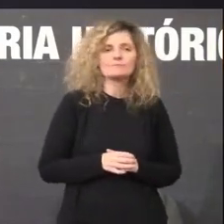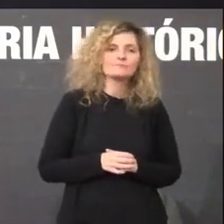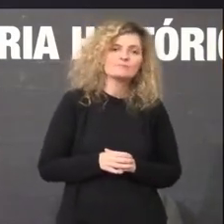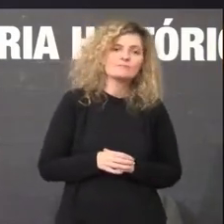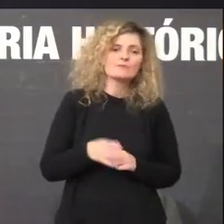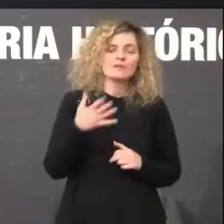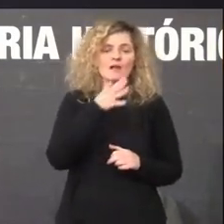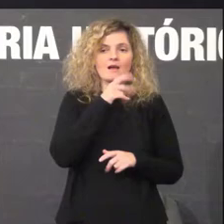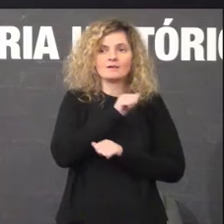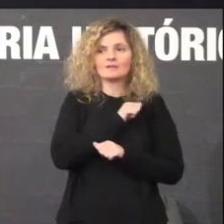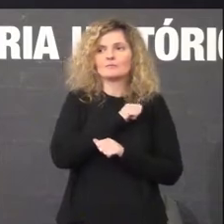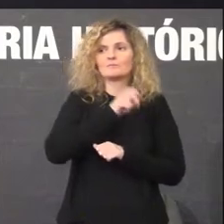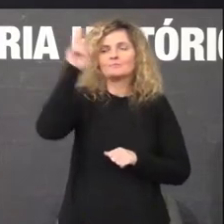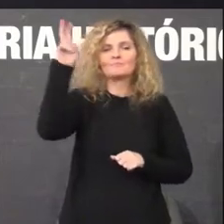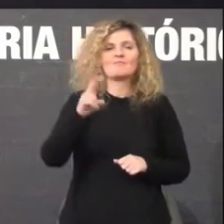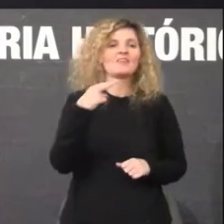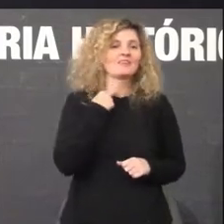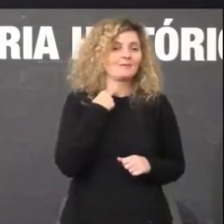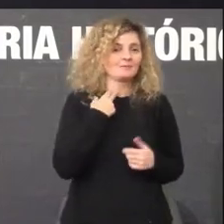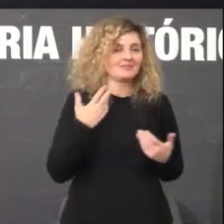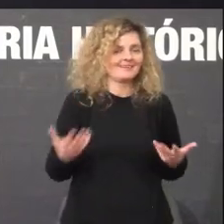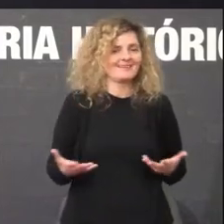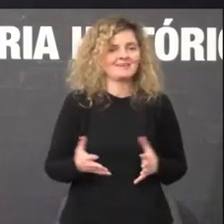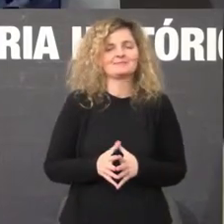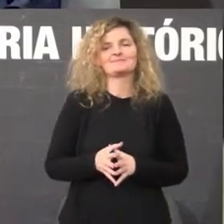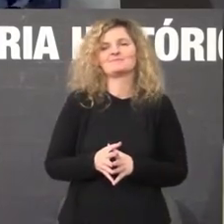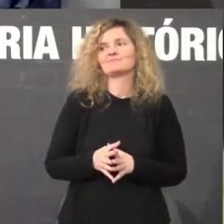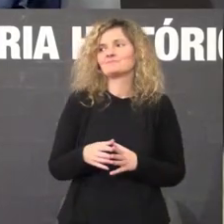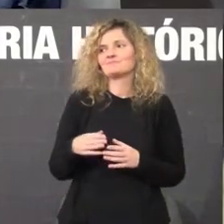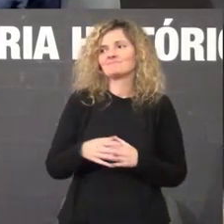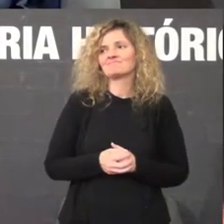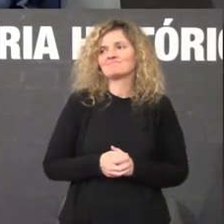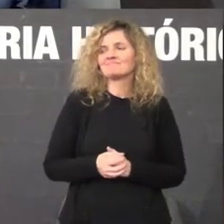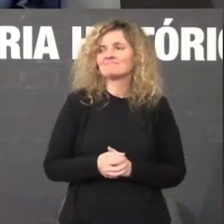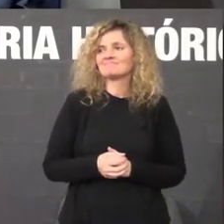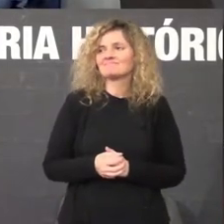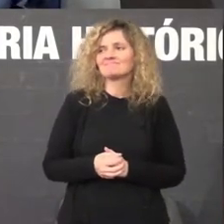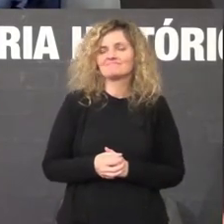Estábamos esperando a que llegara la diputada. Ella.